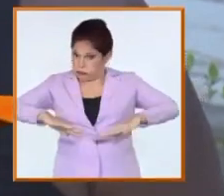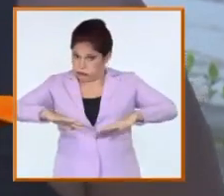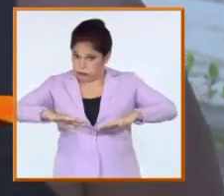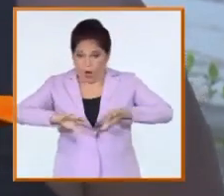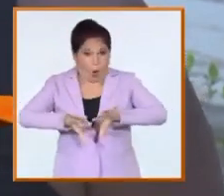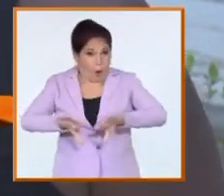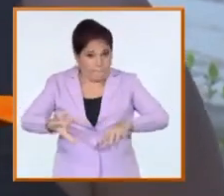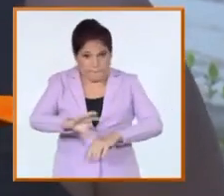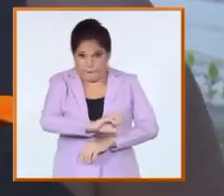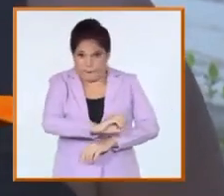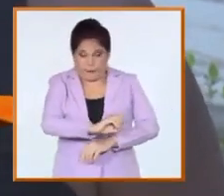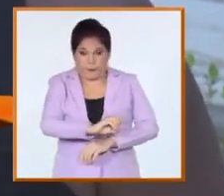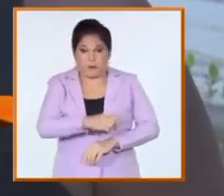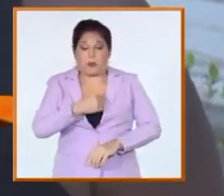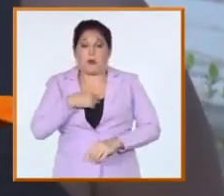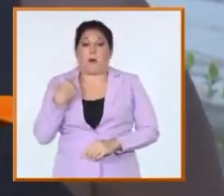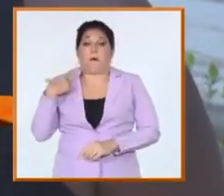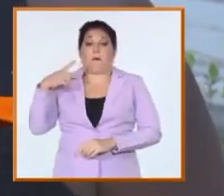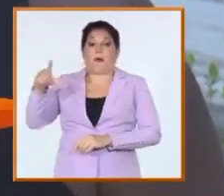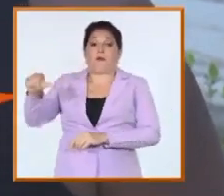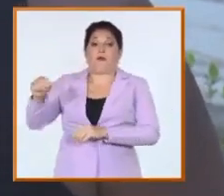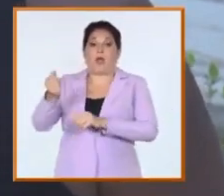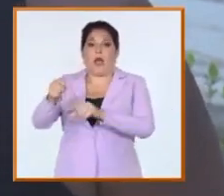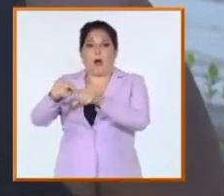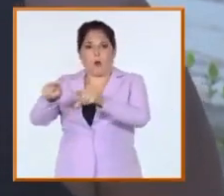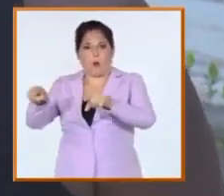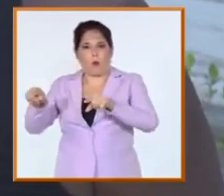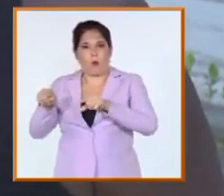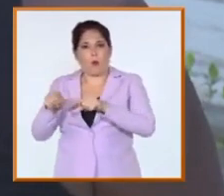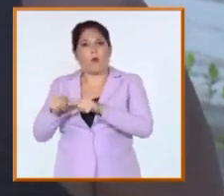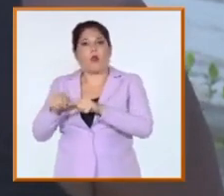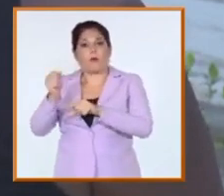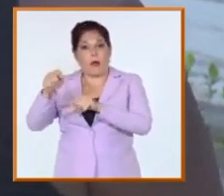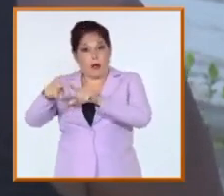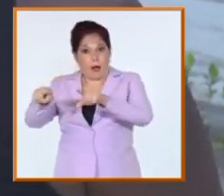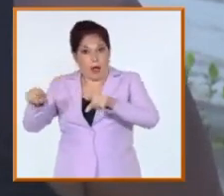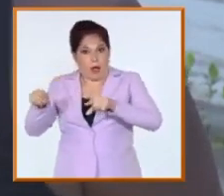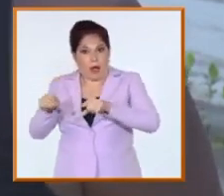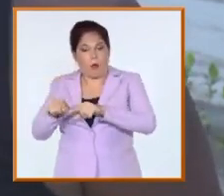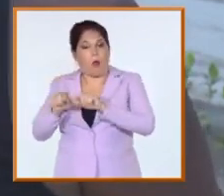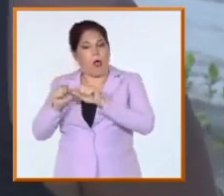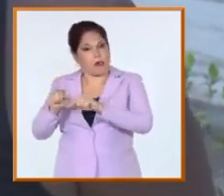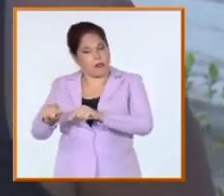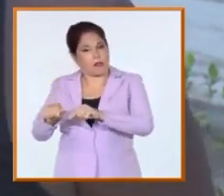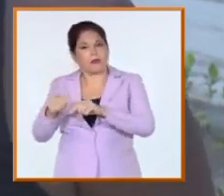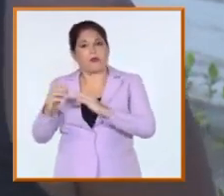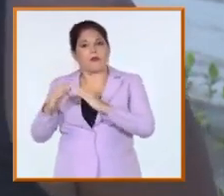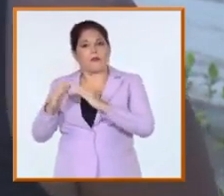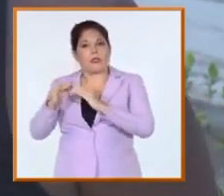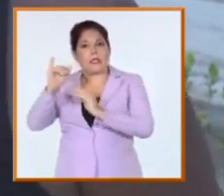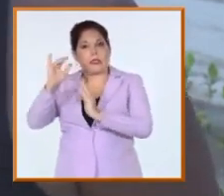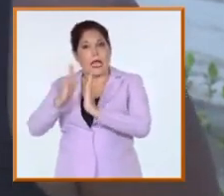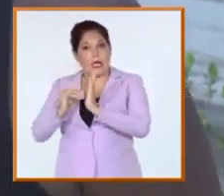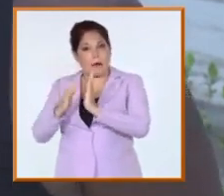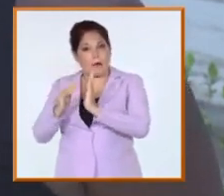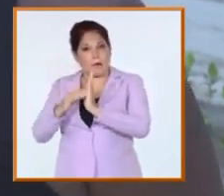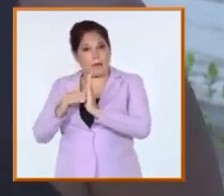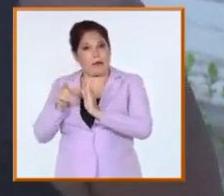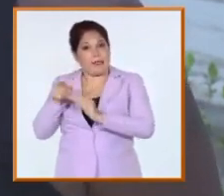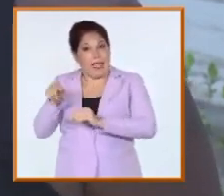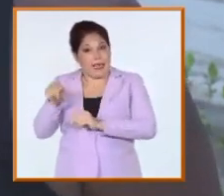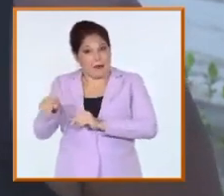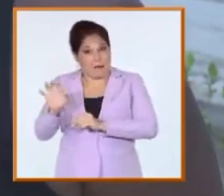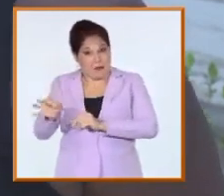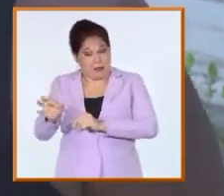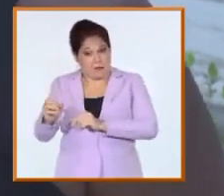y de ahí yo me fui para un aula de allí de del kilómetro 21 y a los seis meses de estar en el kilómetro